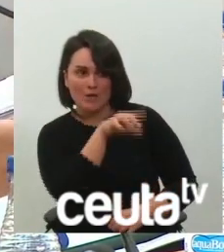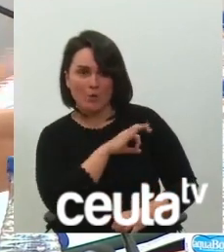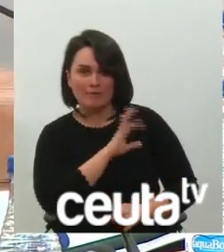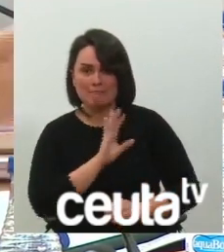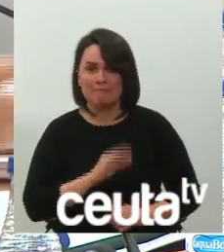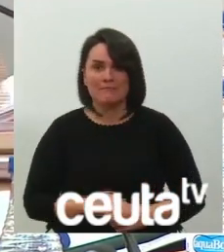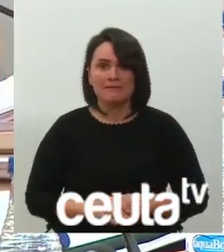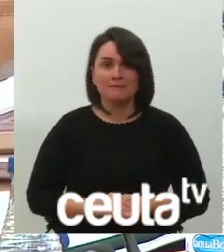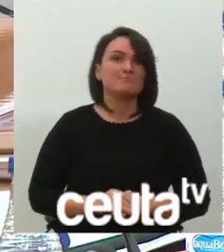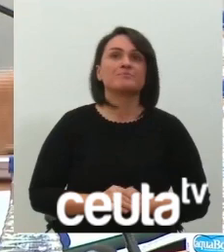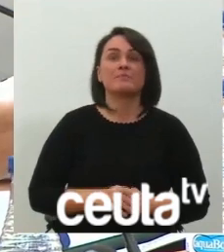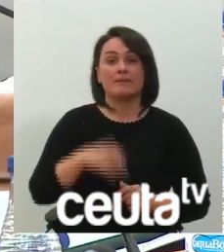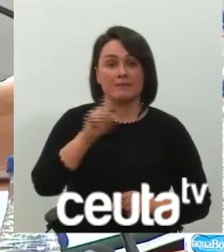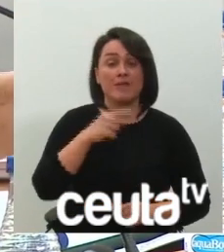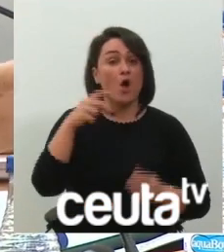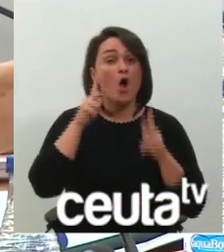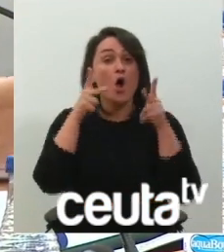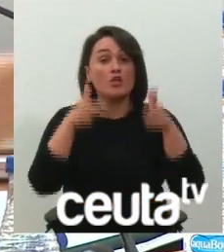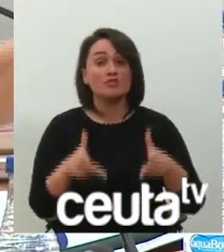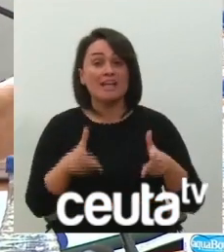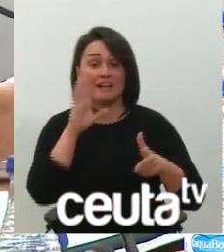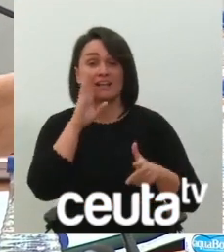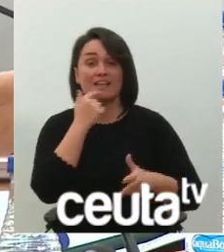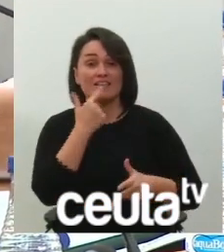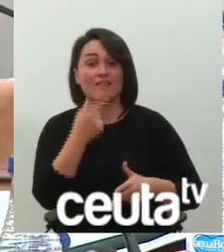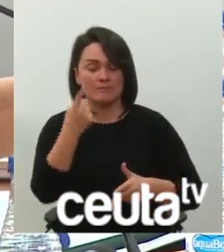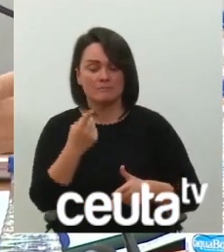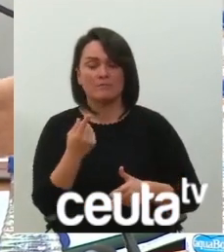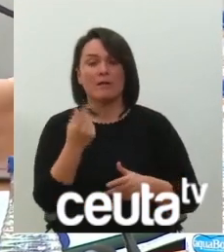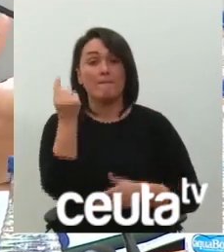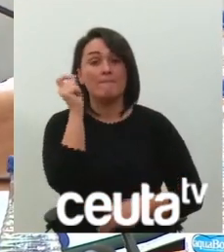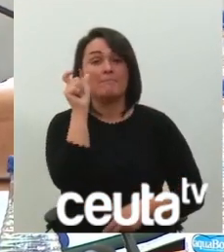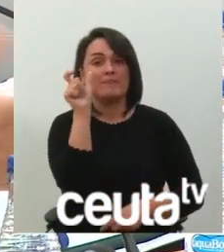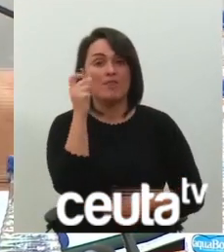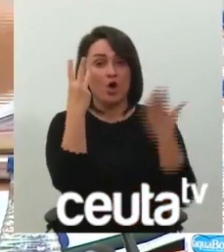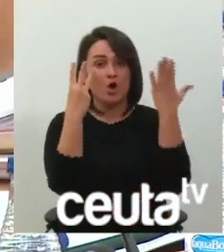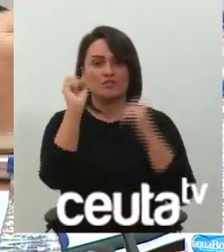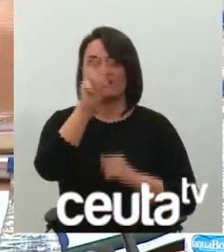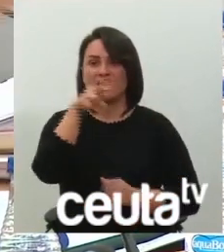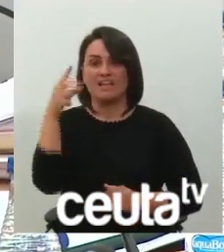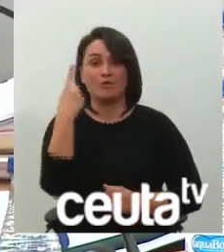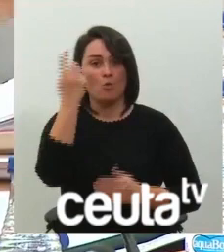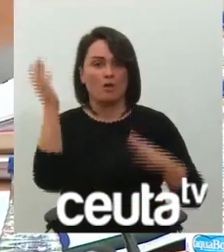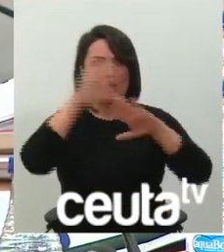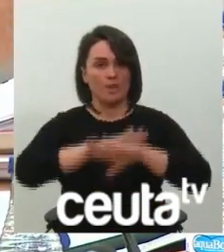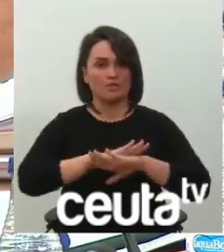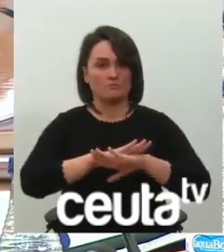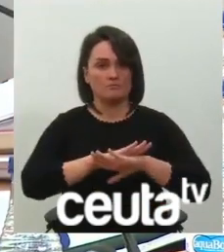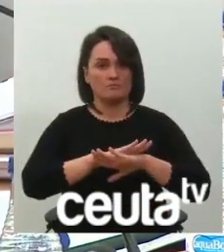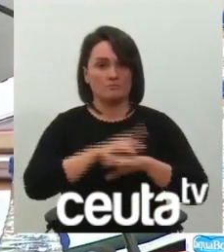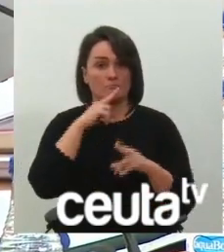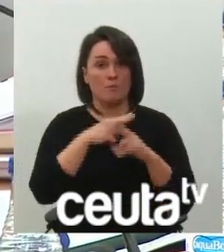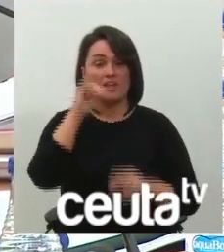de lo más económico cuesta 80 euros la noche 80 euros y era un hotel normalito ibis ya digo dos